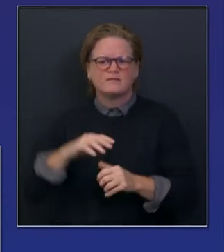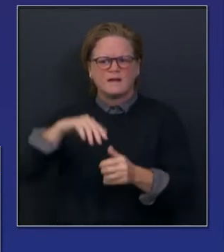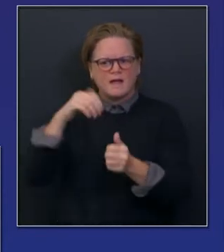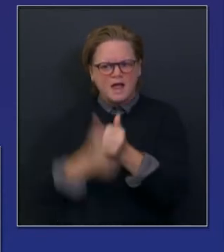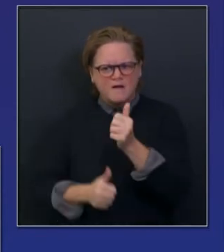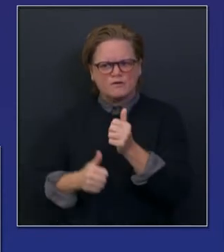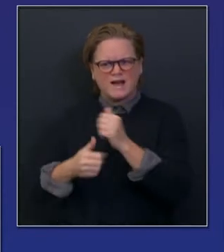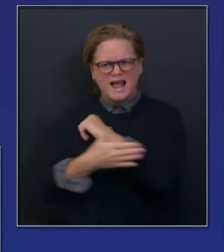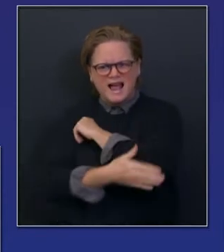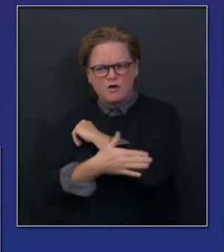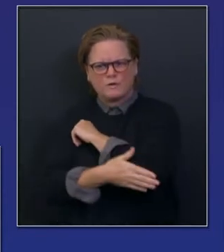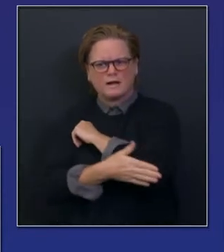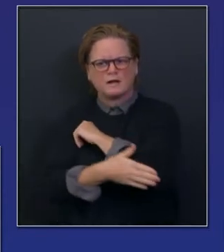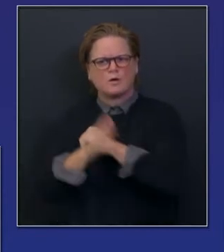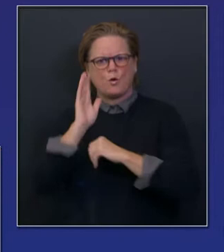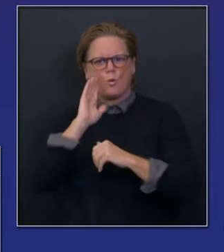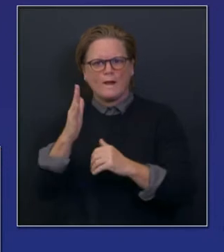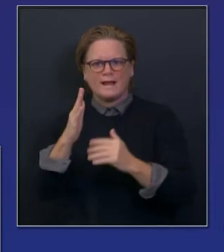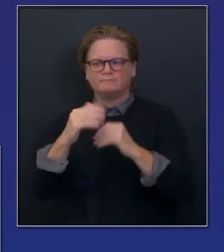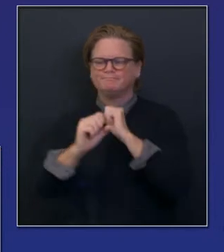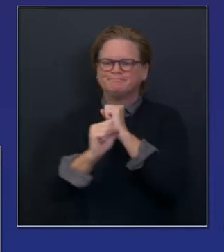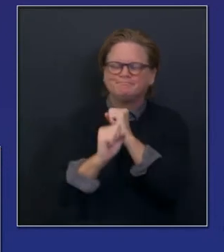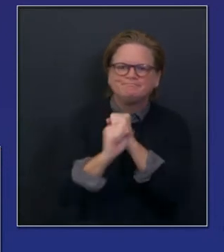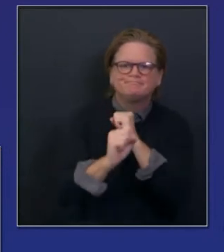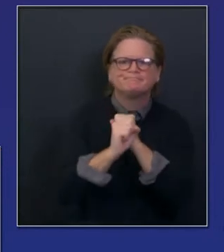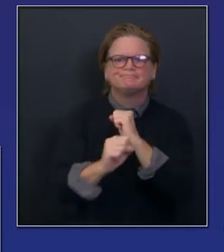estado recibirá